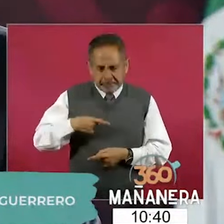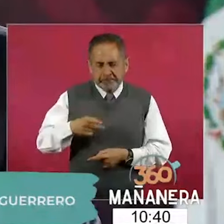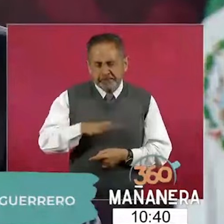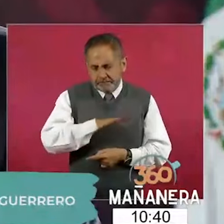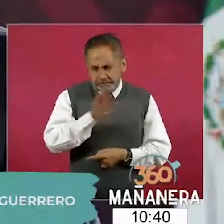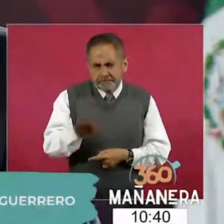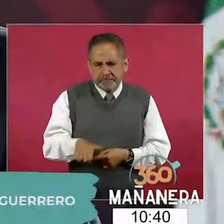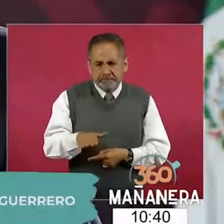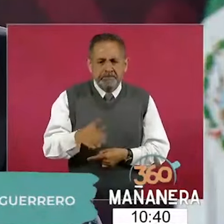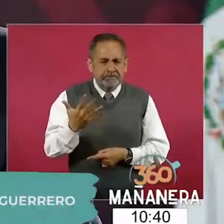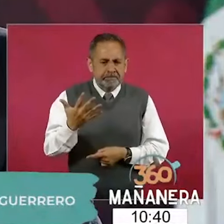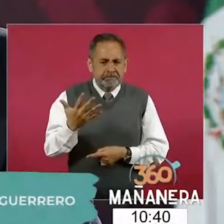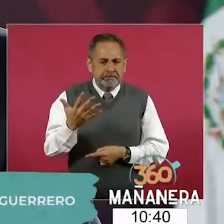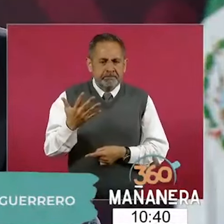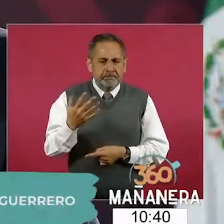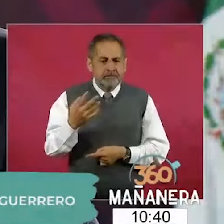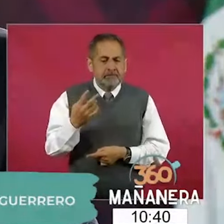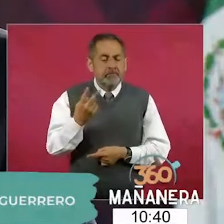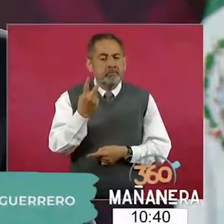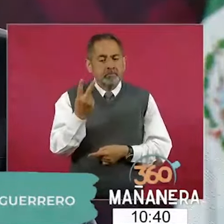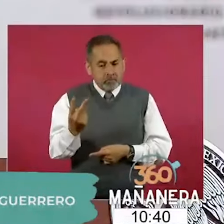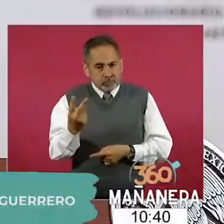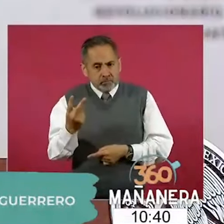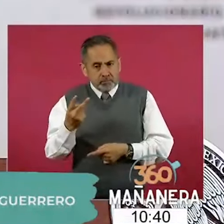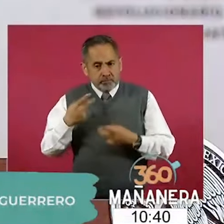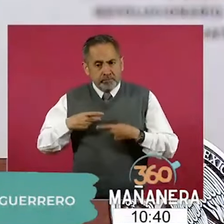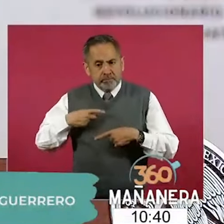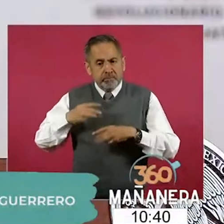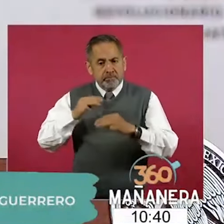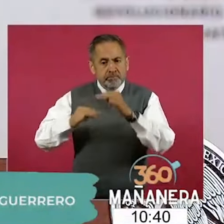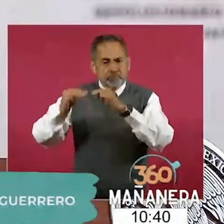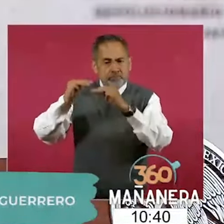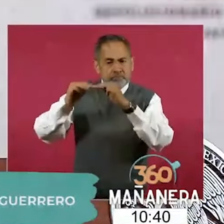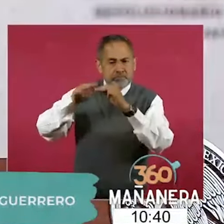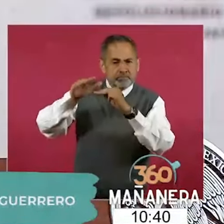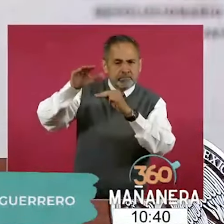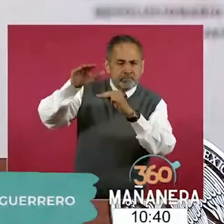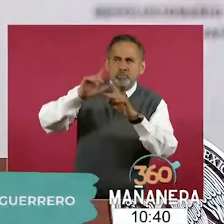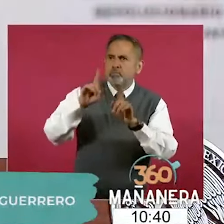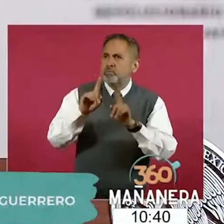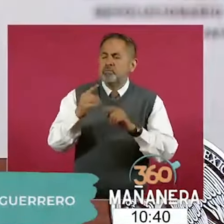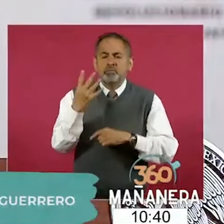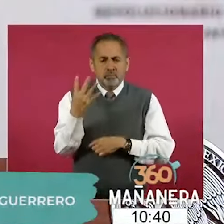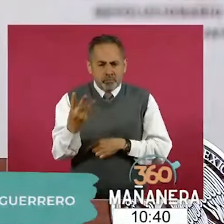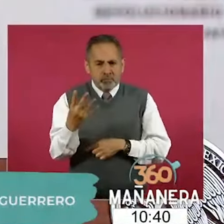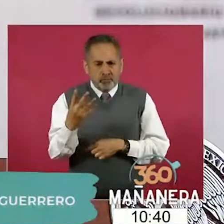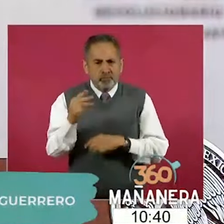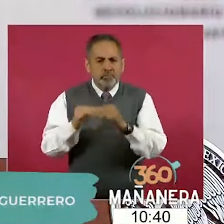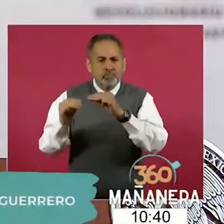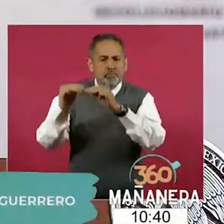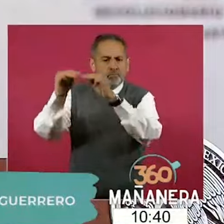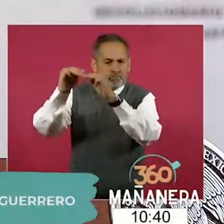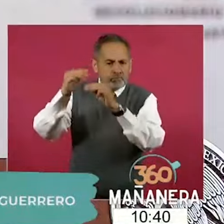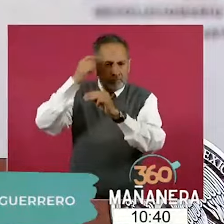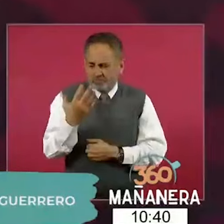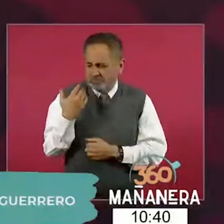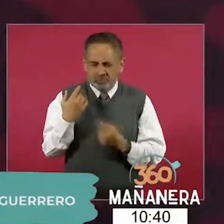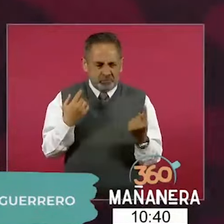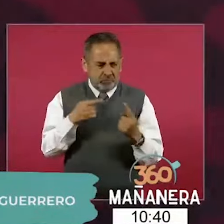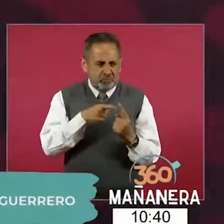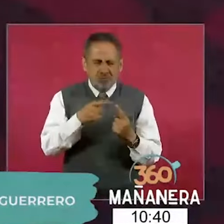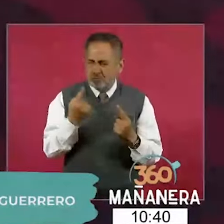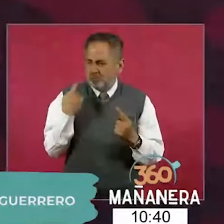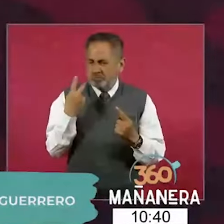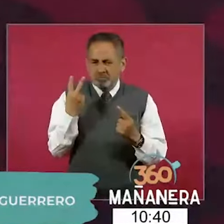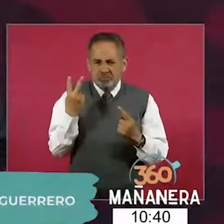personas dos en la montaña cuatro en la montaña de Guerrero y uno en Acapulco